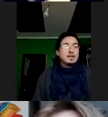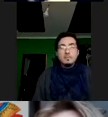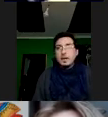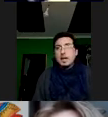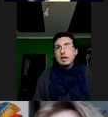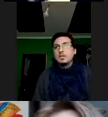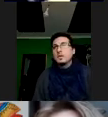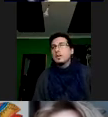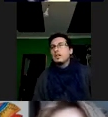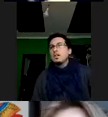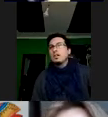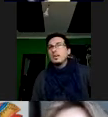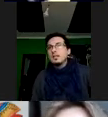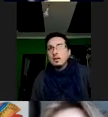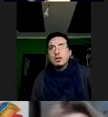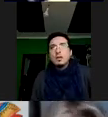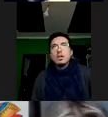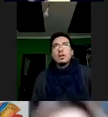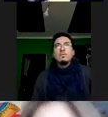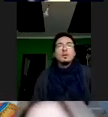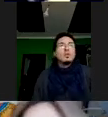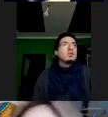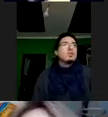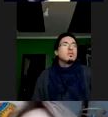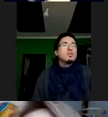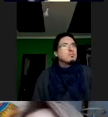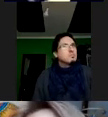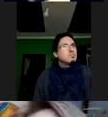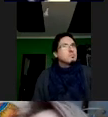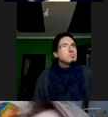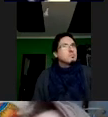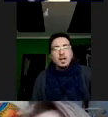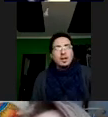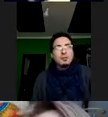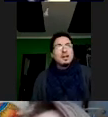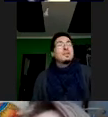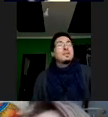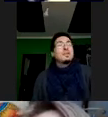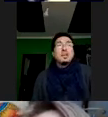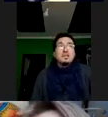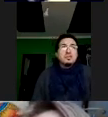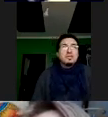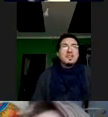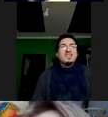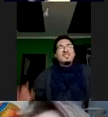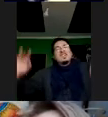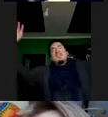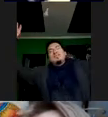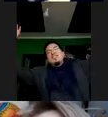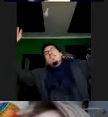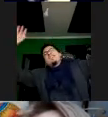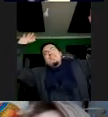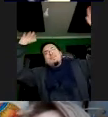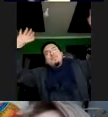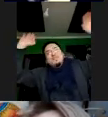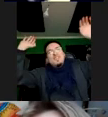Sé que es Hace cansador, frío. pero si ustedes estuvieran en la escuela sería distinto. Estarían ahí a las 8 de la